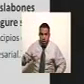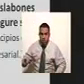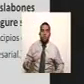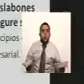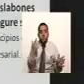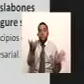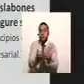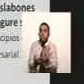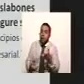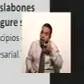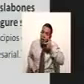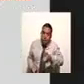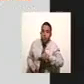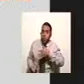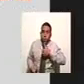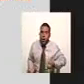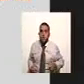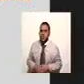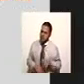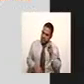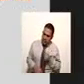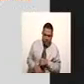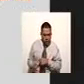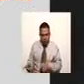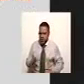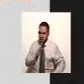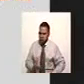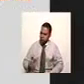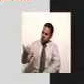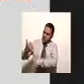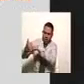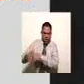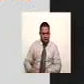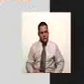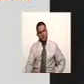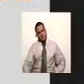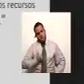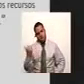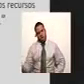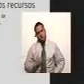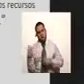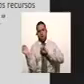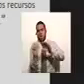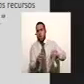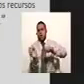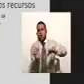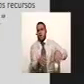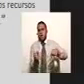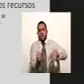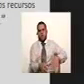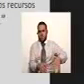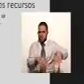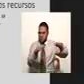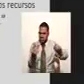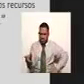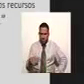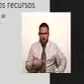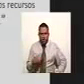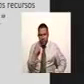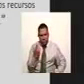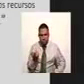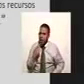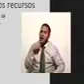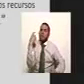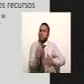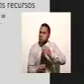e inspección para que los procesos de carga y descargue, cuando se presenten abusos, tengan capacidad de reacción inmediata? Porque no hemos visto la primera